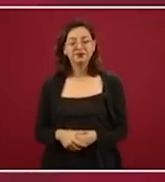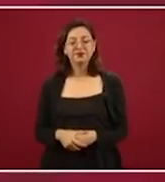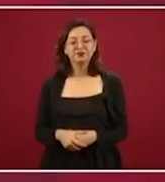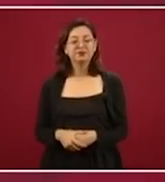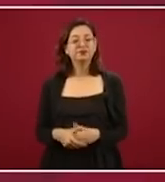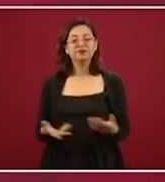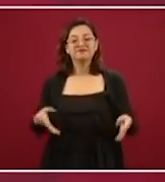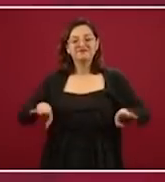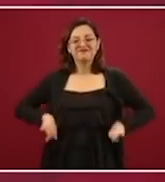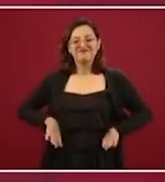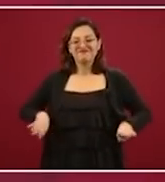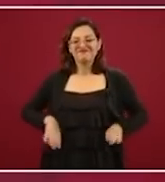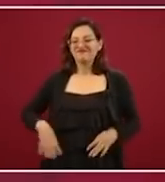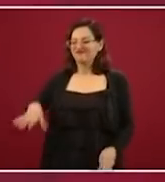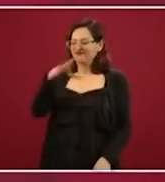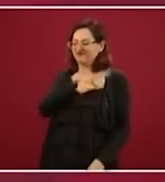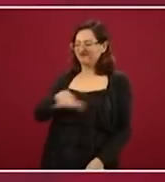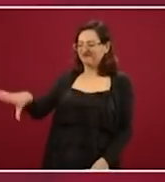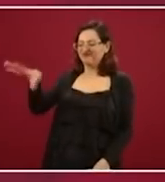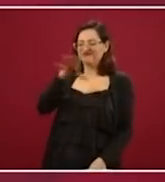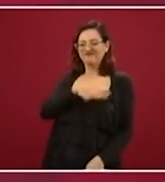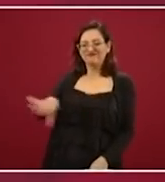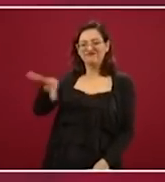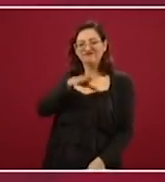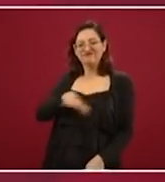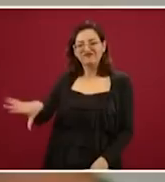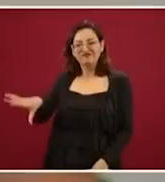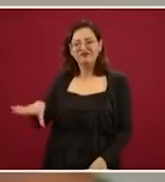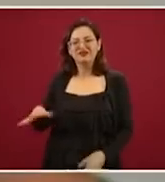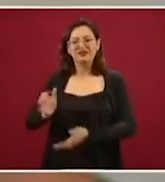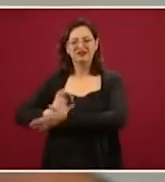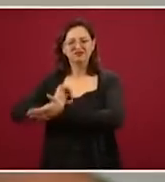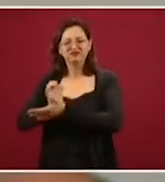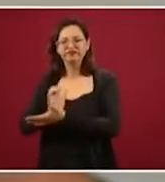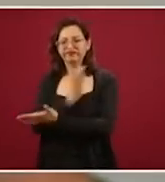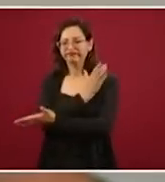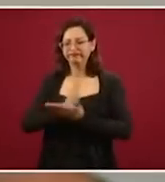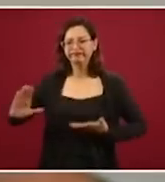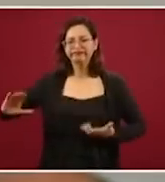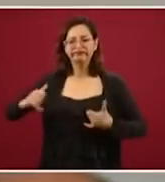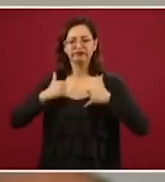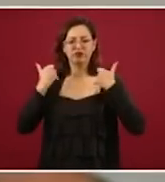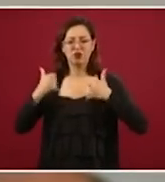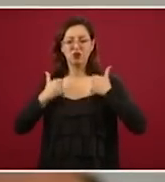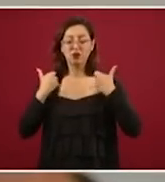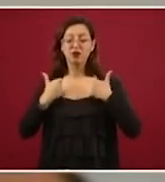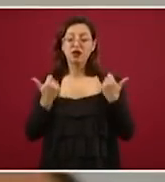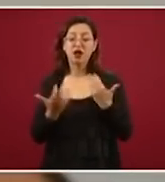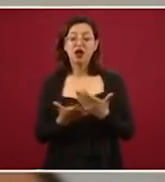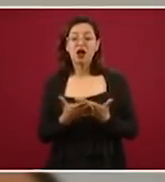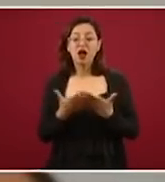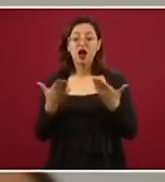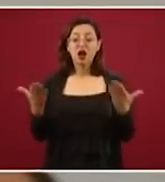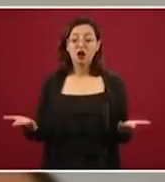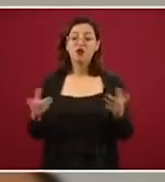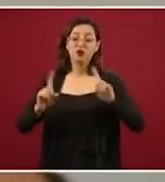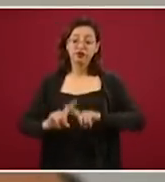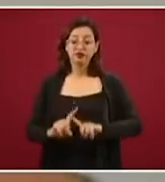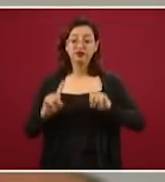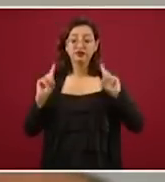Una actitud de desprecio, de marginación hacia los jóvenes. Ahora no,